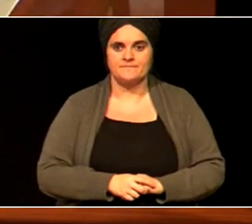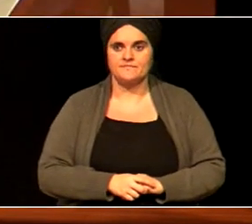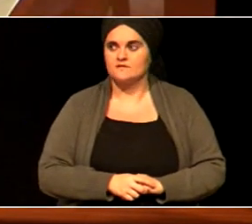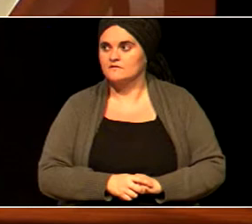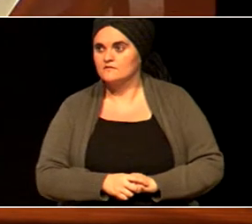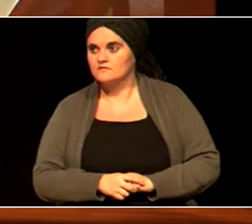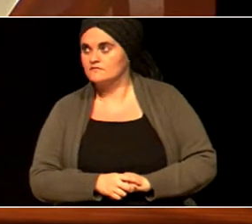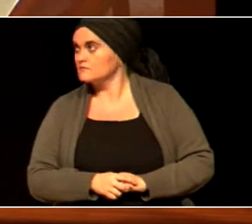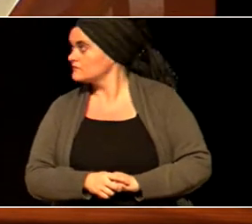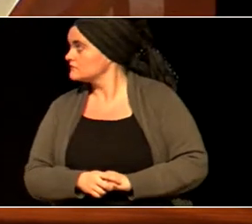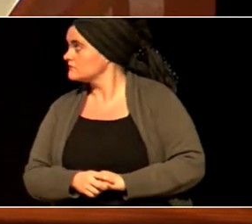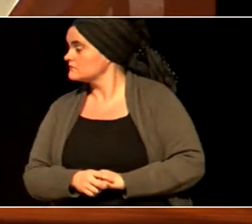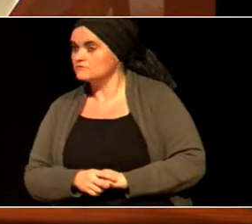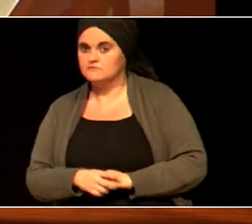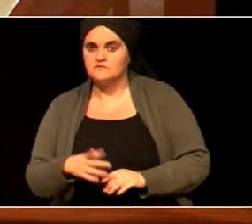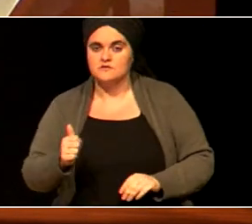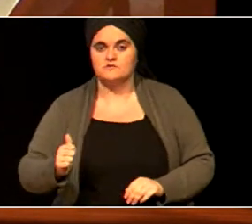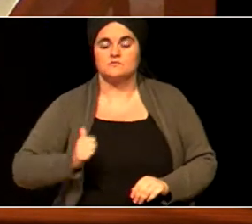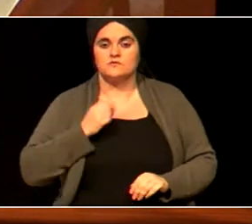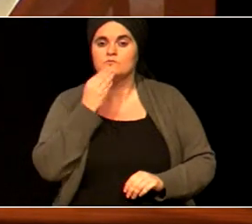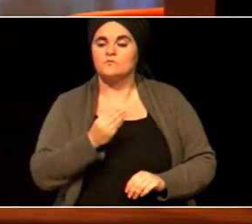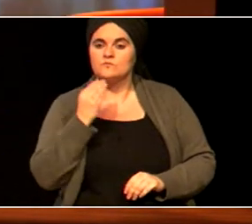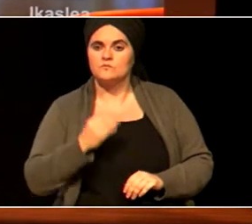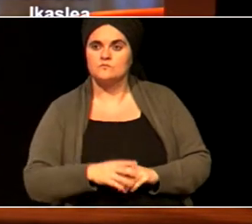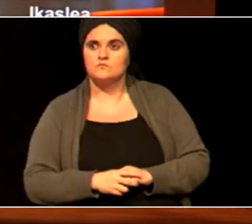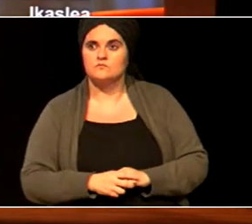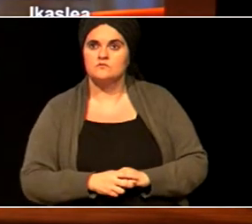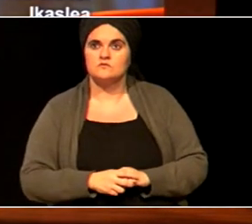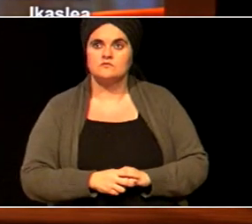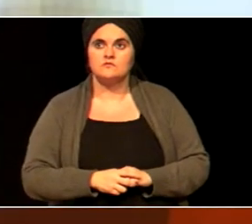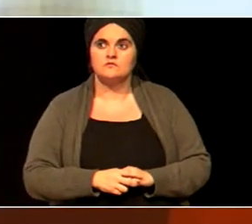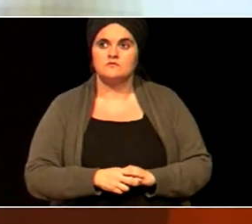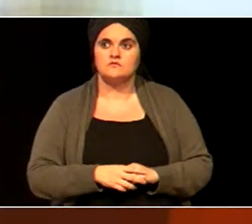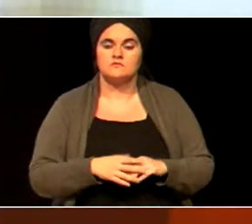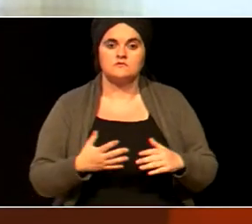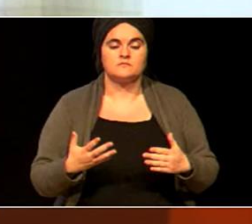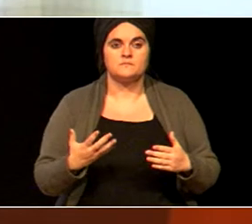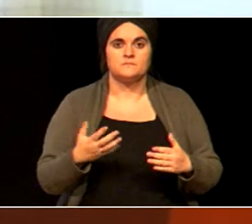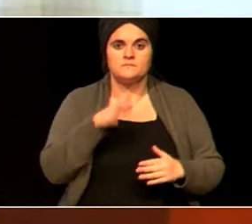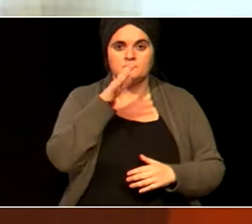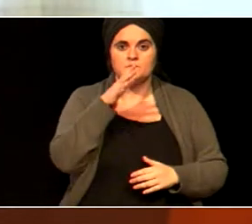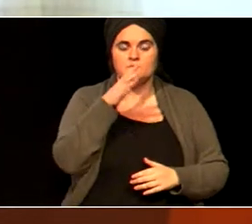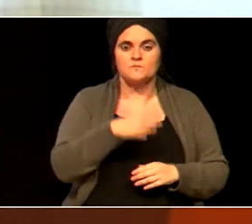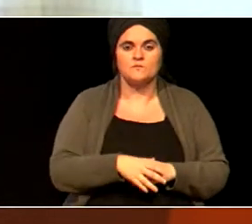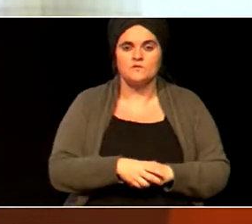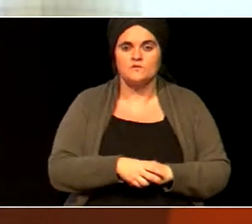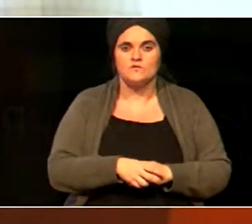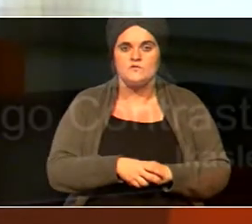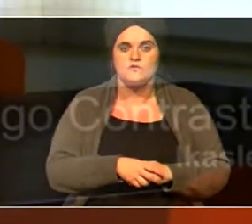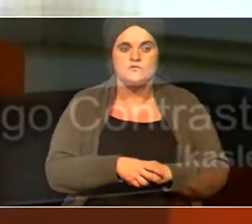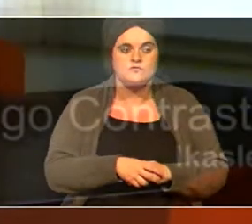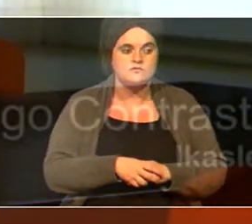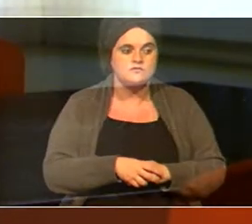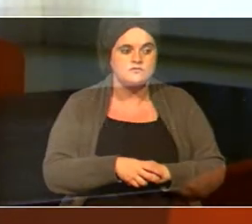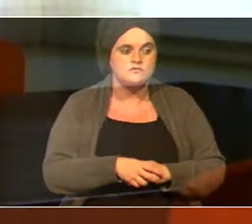Es una oportunidad muy buena porque te enseñan cómo trabajar, qué hacer en